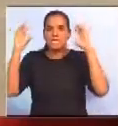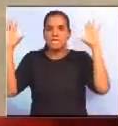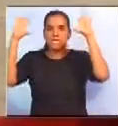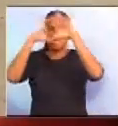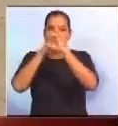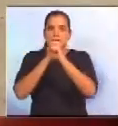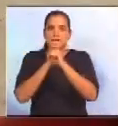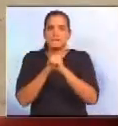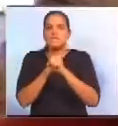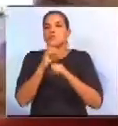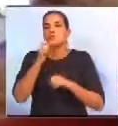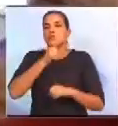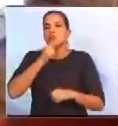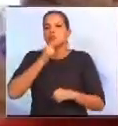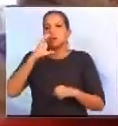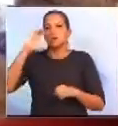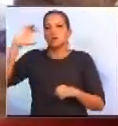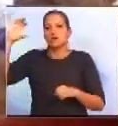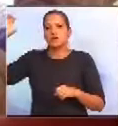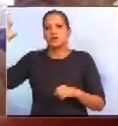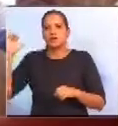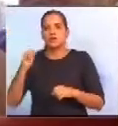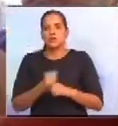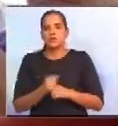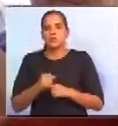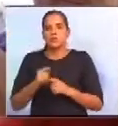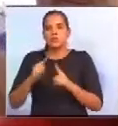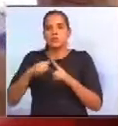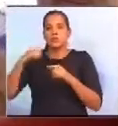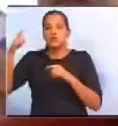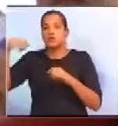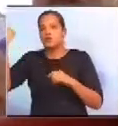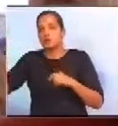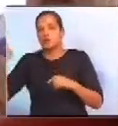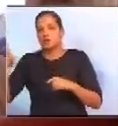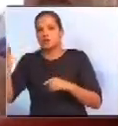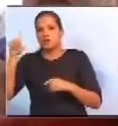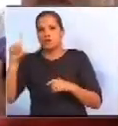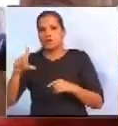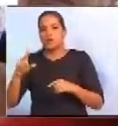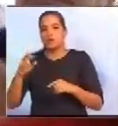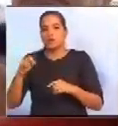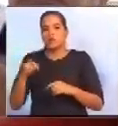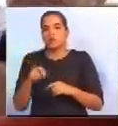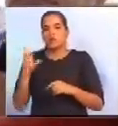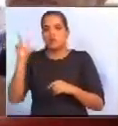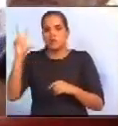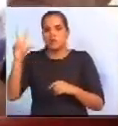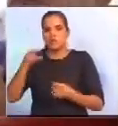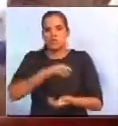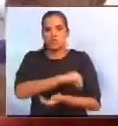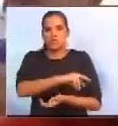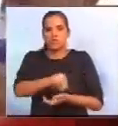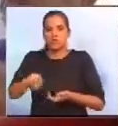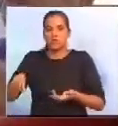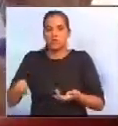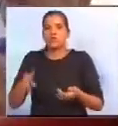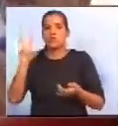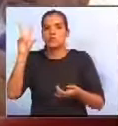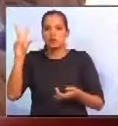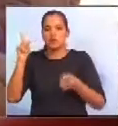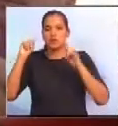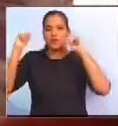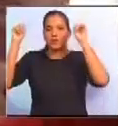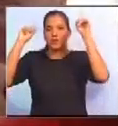bares y karaokes. Al fondo, donde estamos viendo en la parte norte, hay 3 terrenos destinados para 3 discotecas